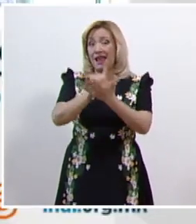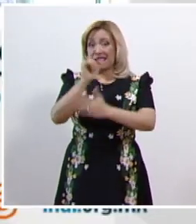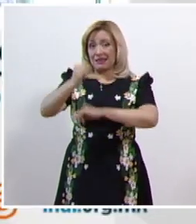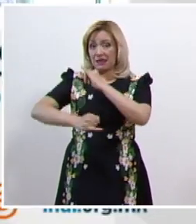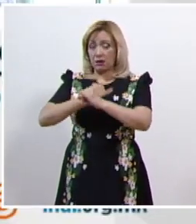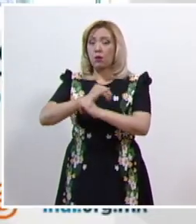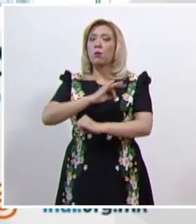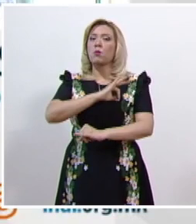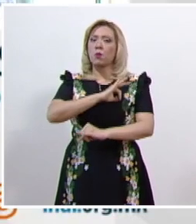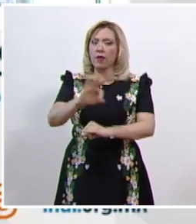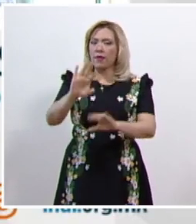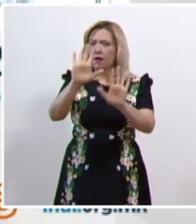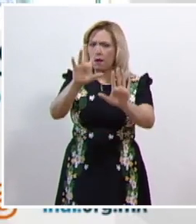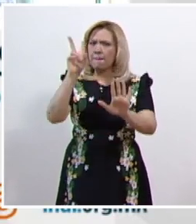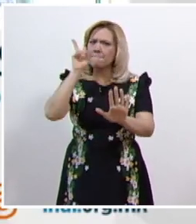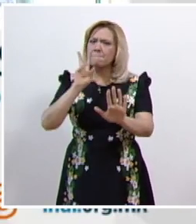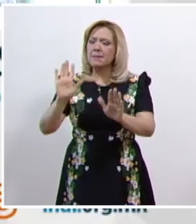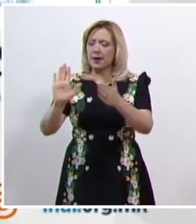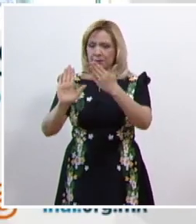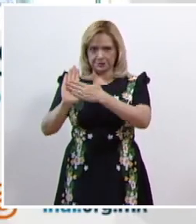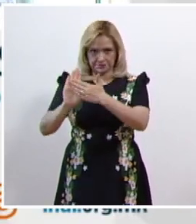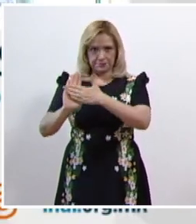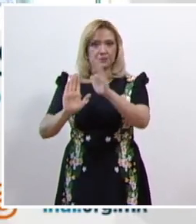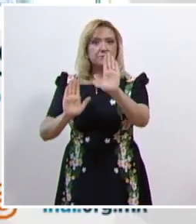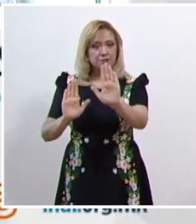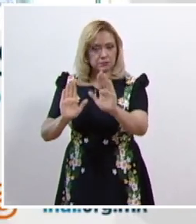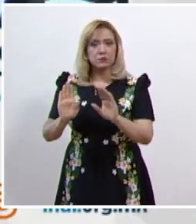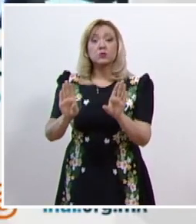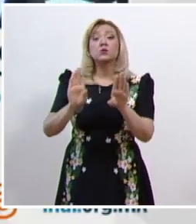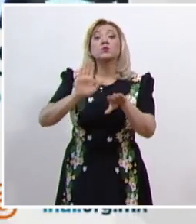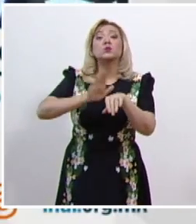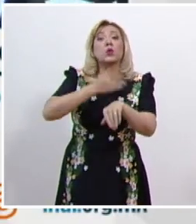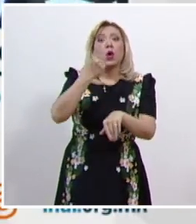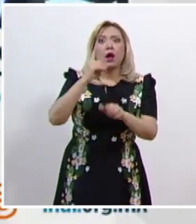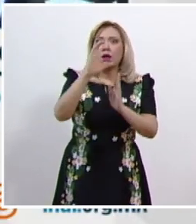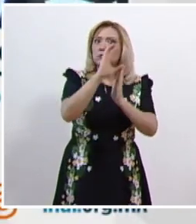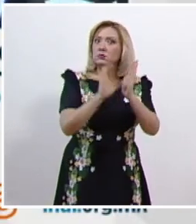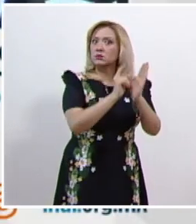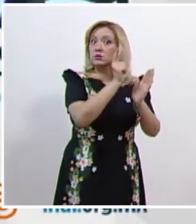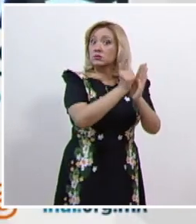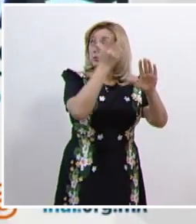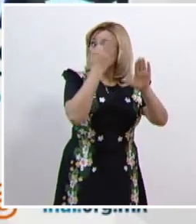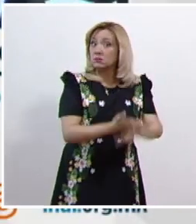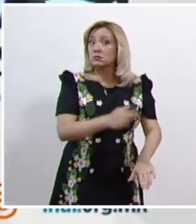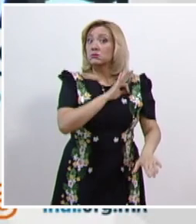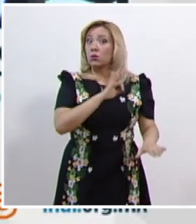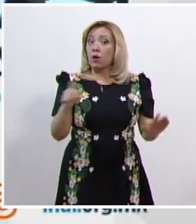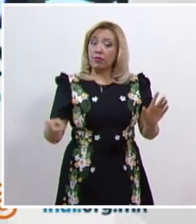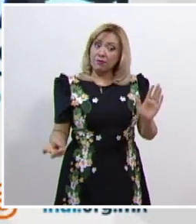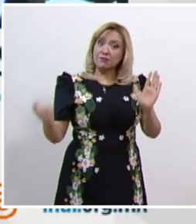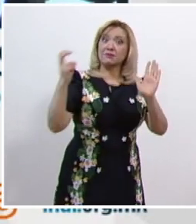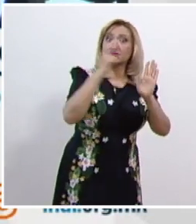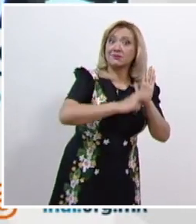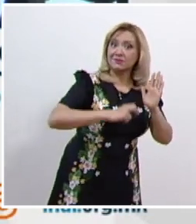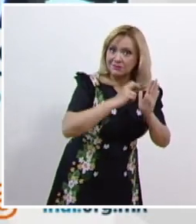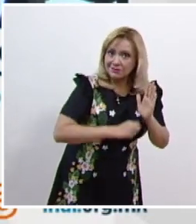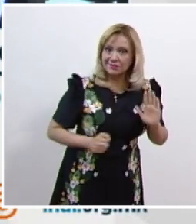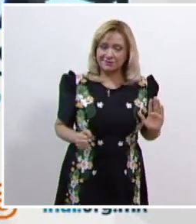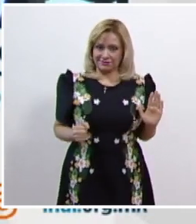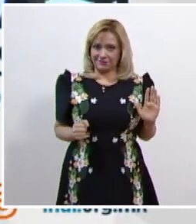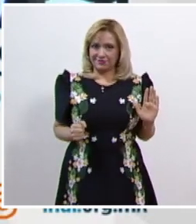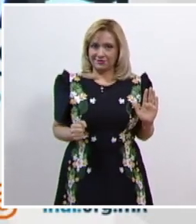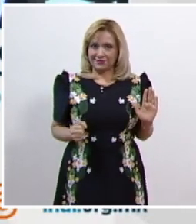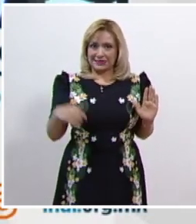se pone a prueba porque tan es que trasciende a los textos constitucionales, tan es que trasciende a los